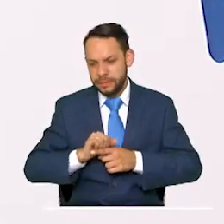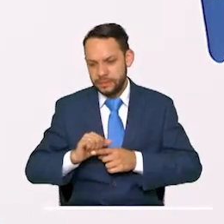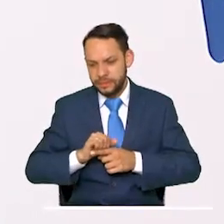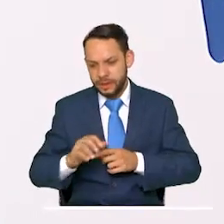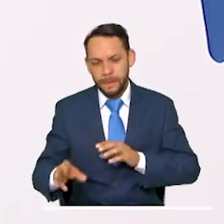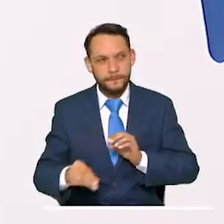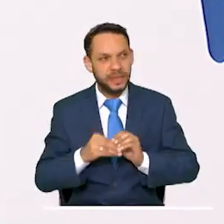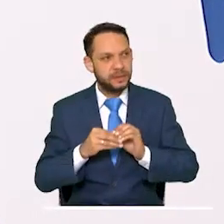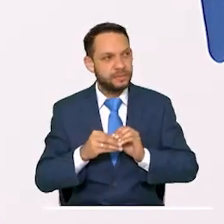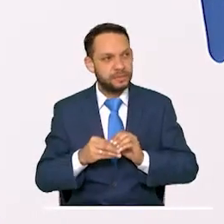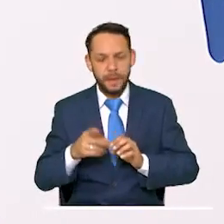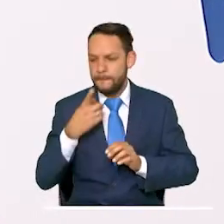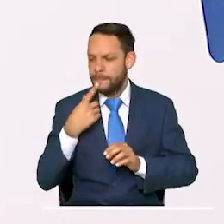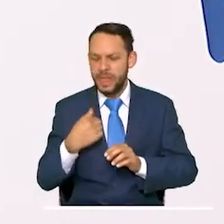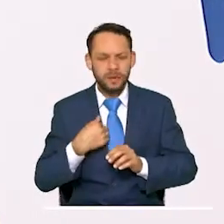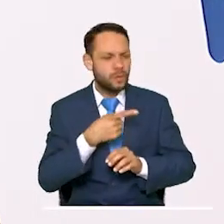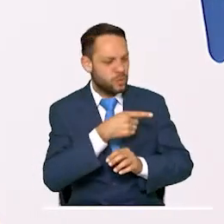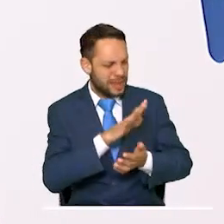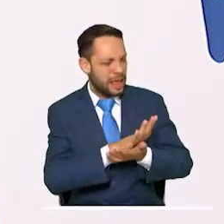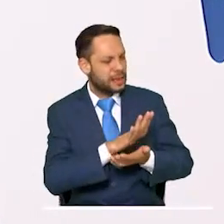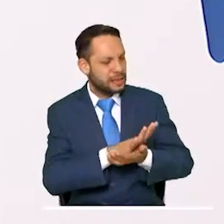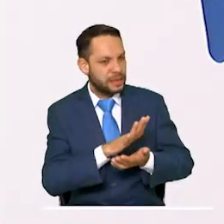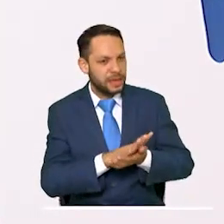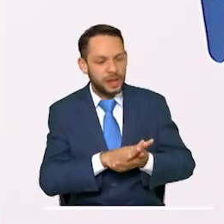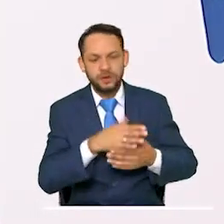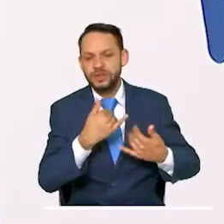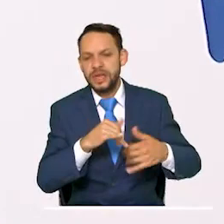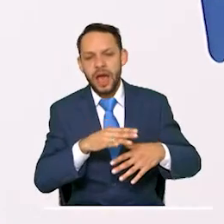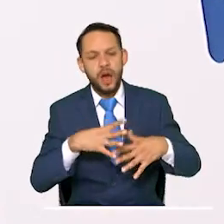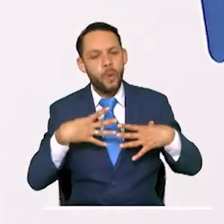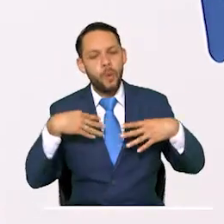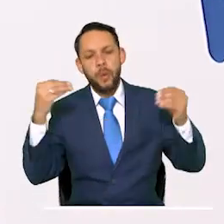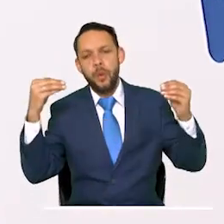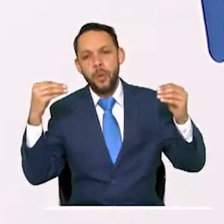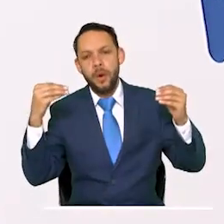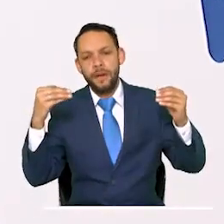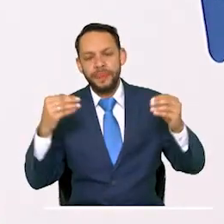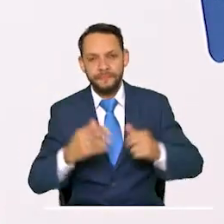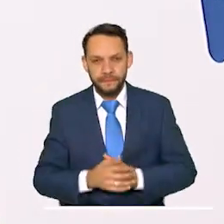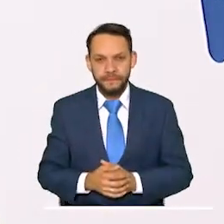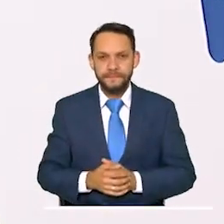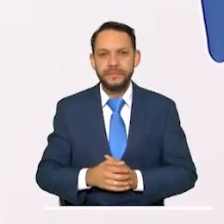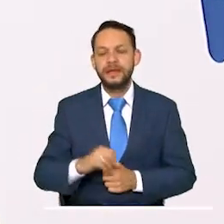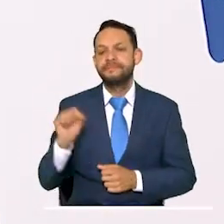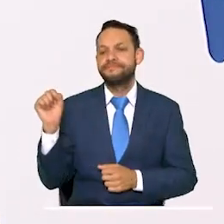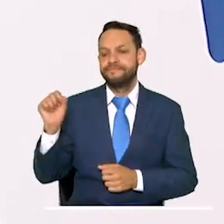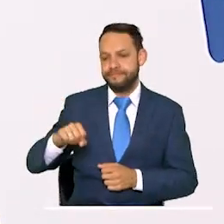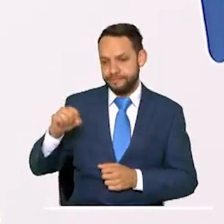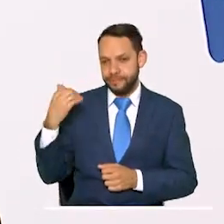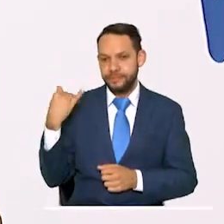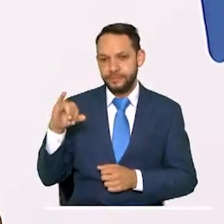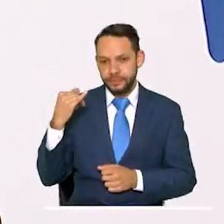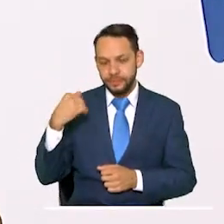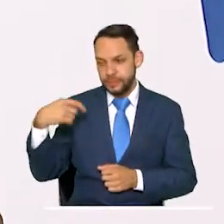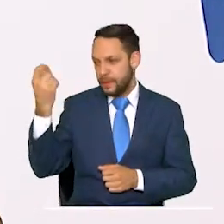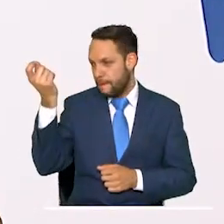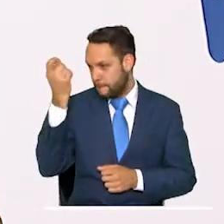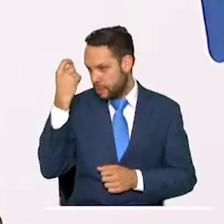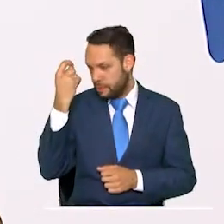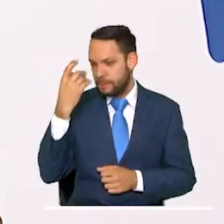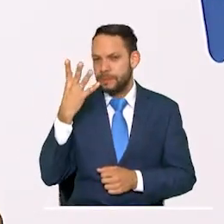Y el tipo decía, no, no, tranquilo, eso le va a pasar. Y resulta que sí, pues la idea de ellos era muy